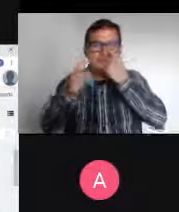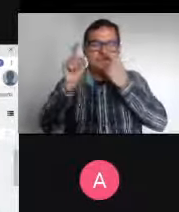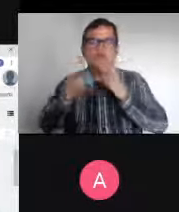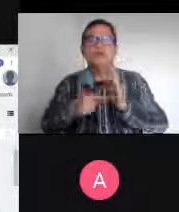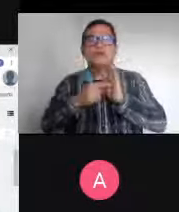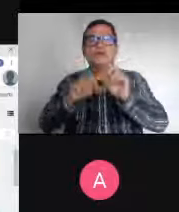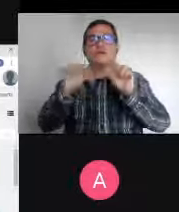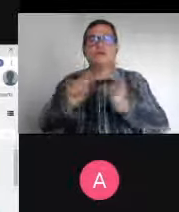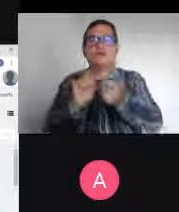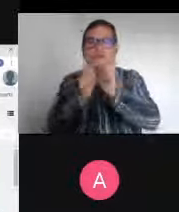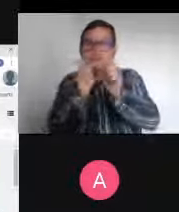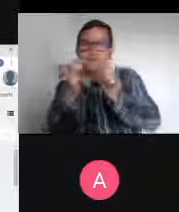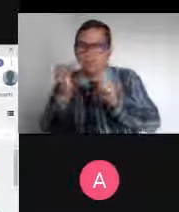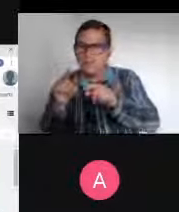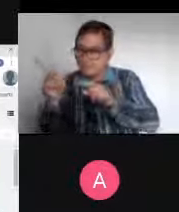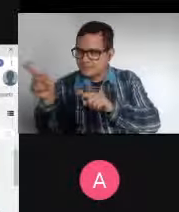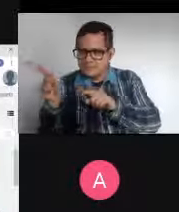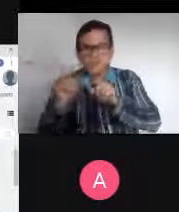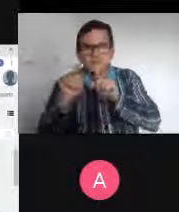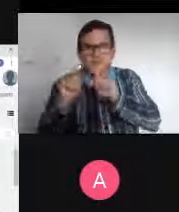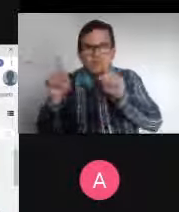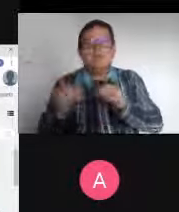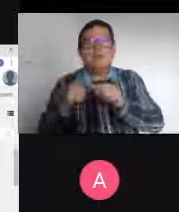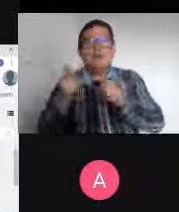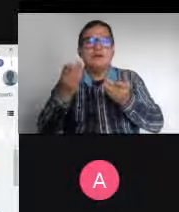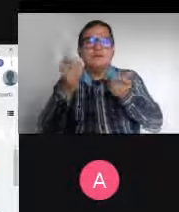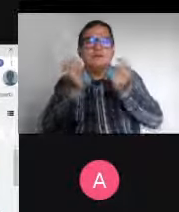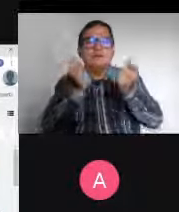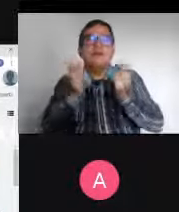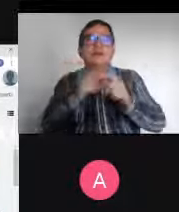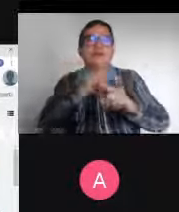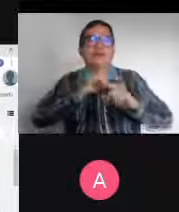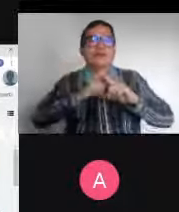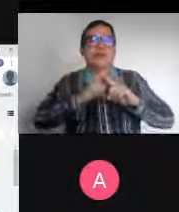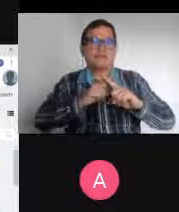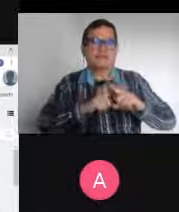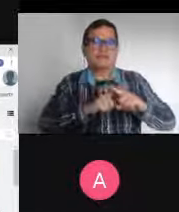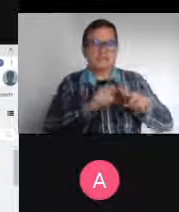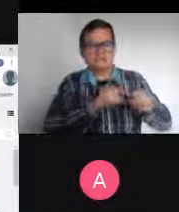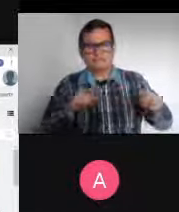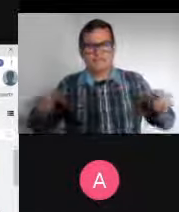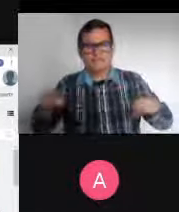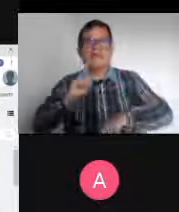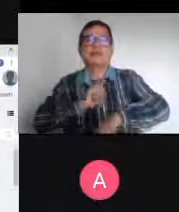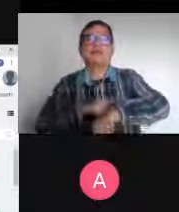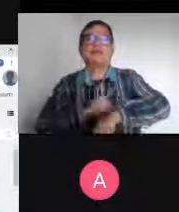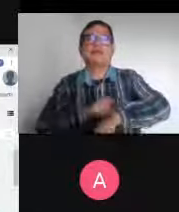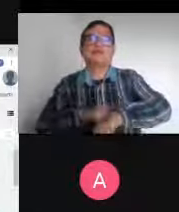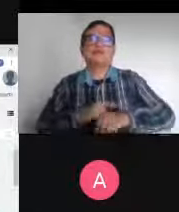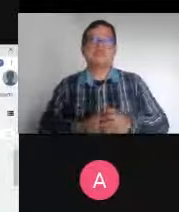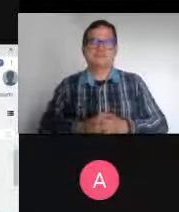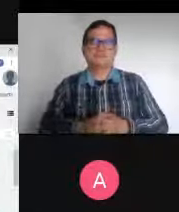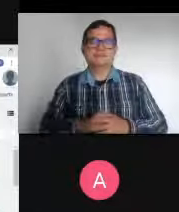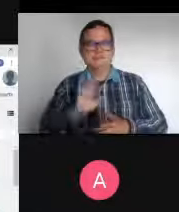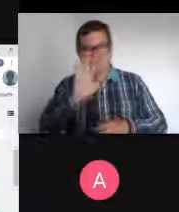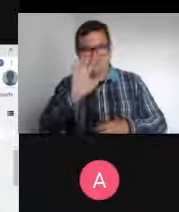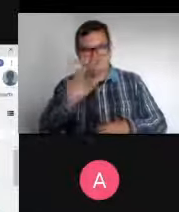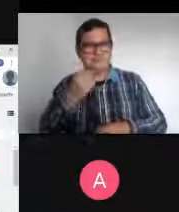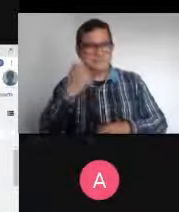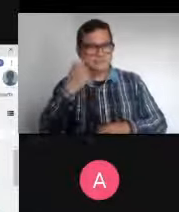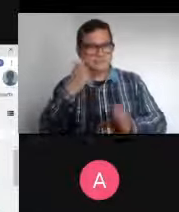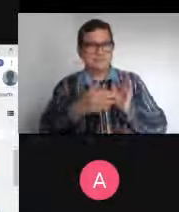ustedes pueden cambiar este valorcito para escalar el eje X que corresponde al tiempo. ¿Listos? Ya ahorita vamos a mirar